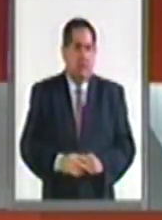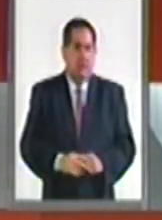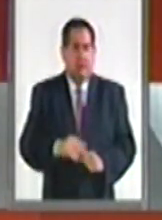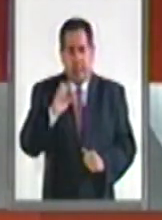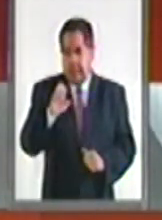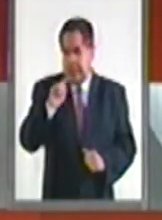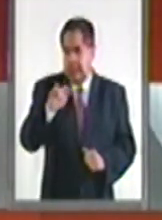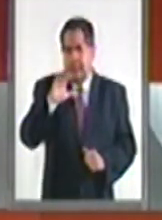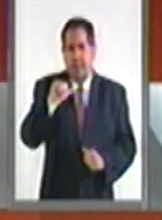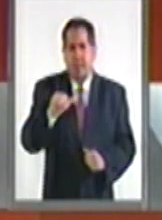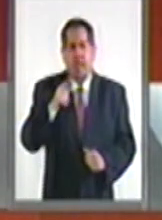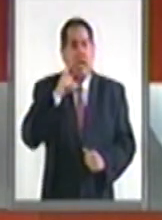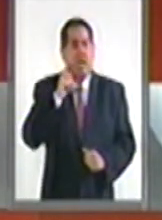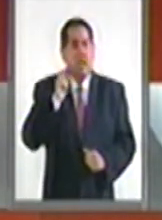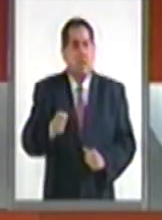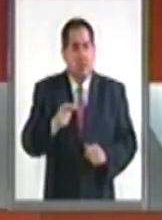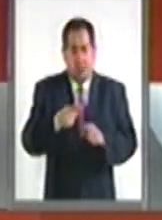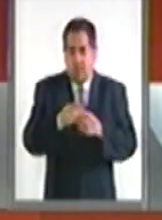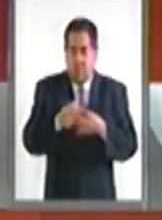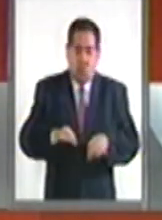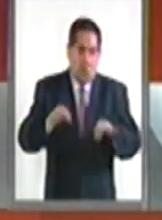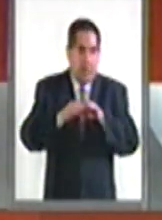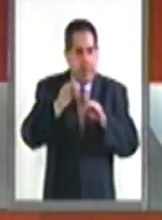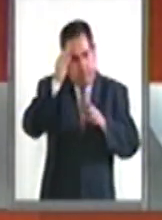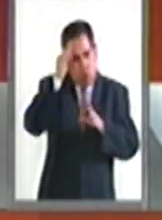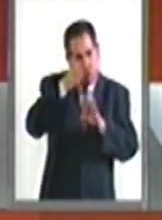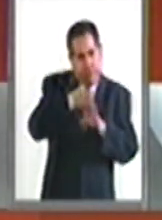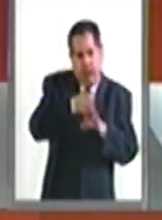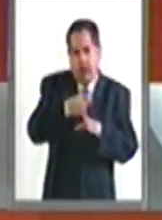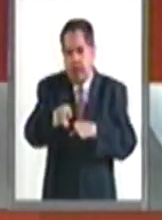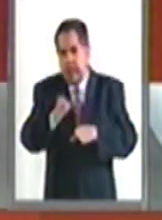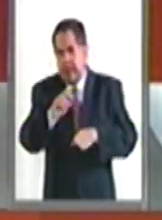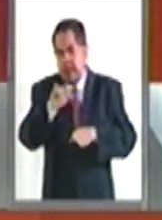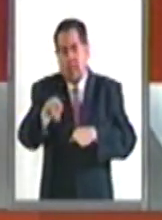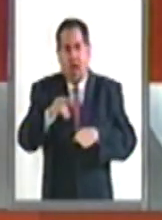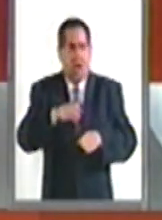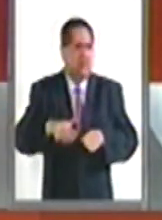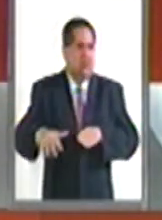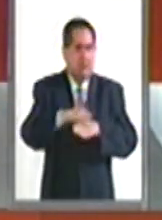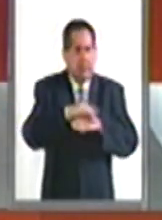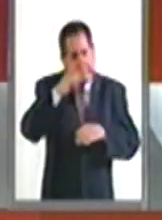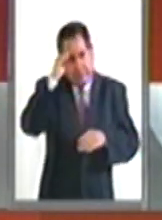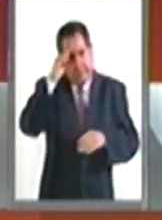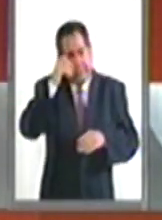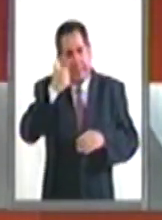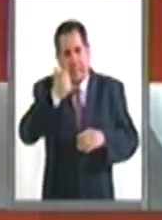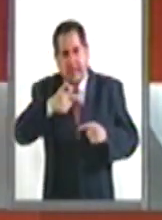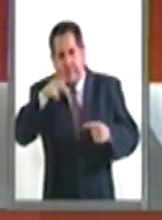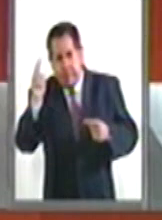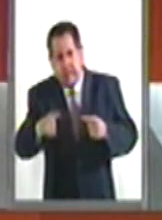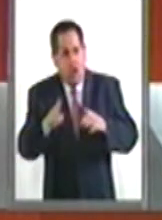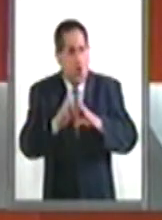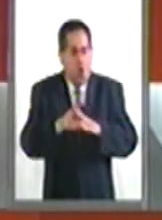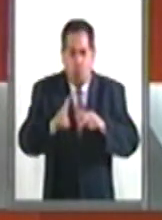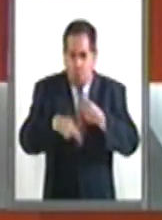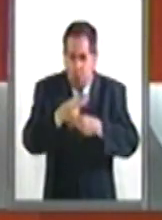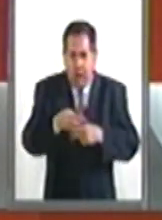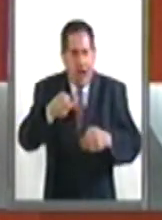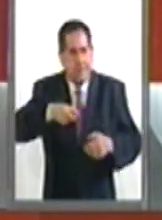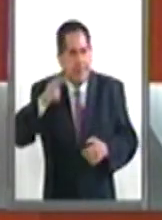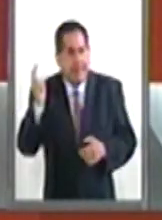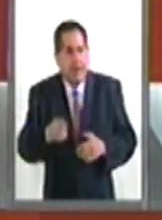Y la ética es una de las vertientes de la filosofía, la disciplina humana que ha buscado la verdad, los métodos de acceso a